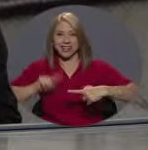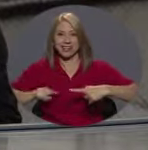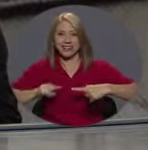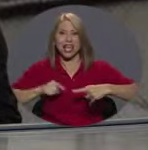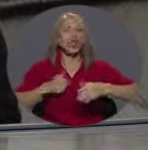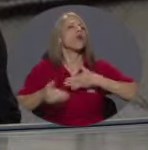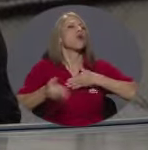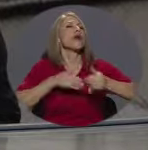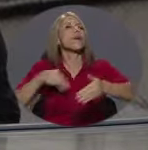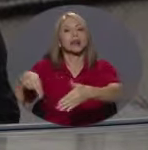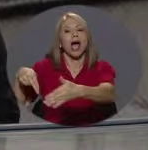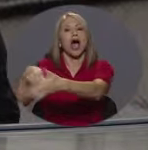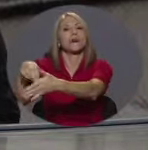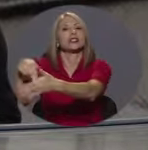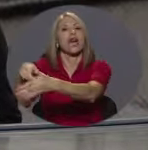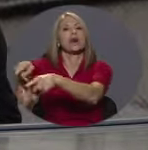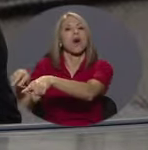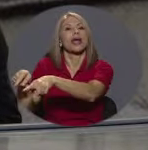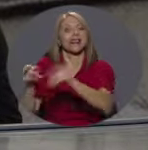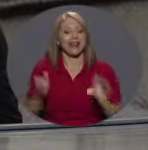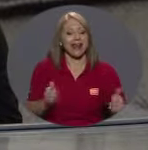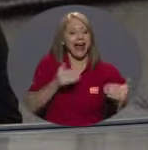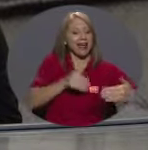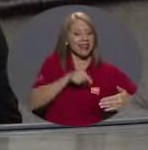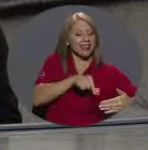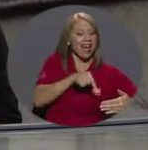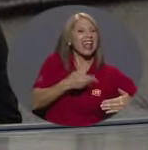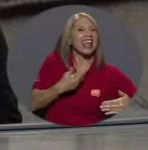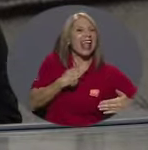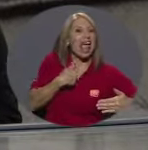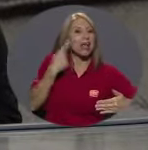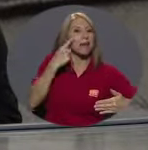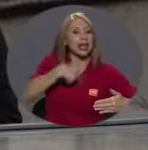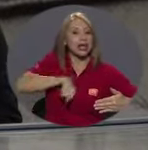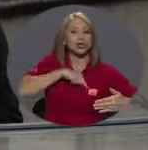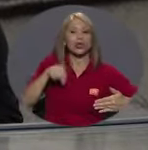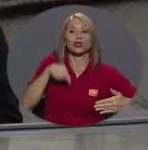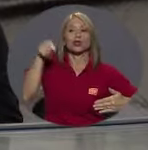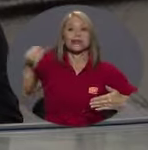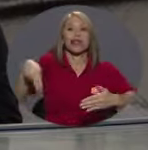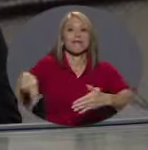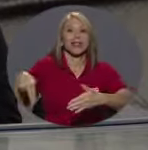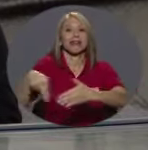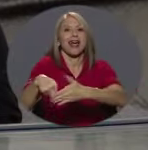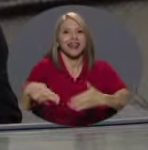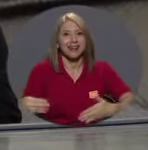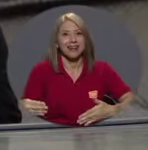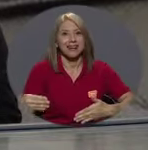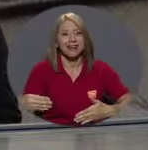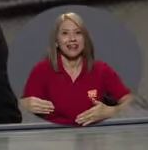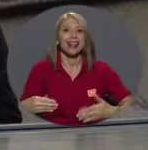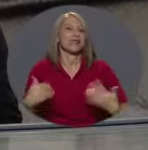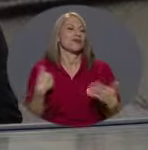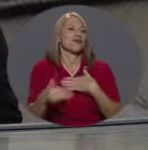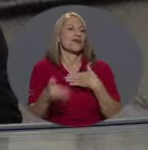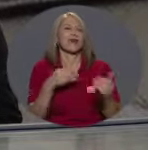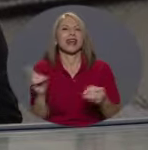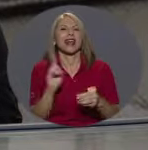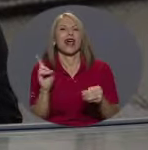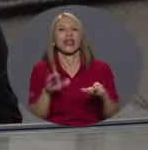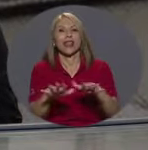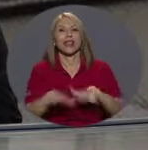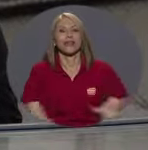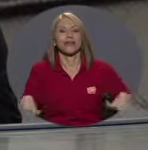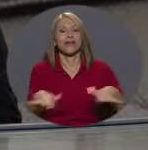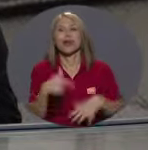está nuestra cajita de herramientas para enfrentar esa barrera, indiferentemente del espacio donde estemos. Me encanta tener la